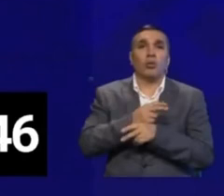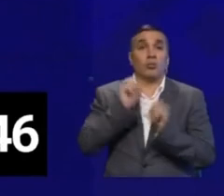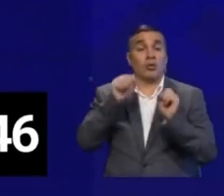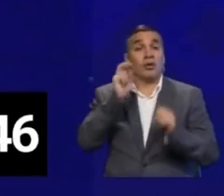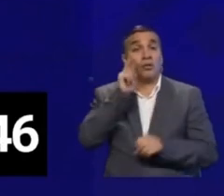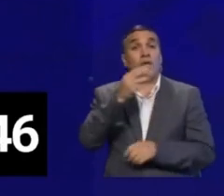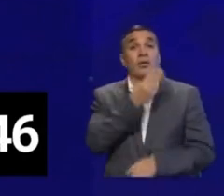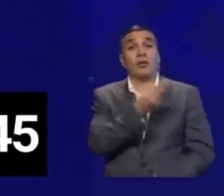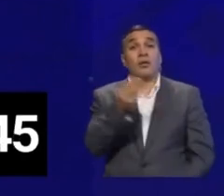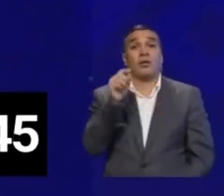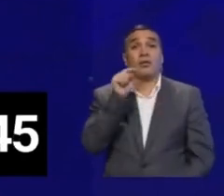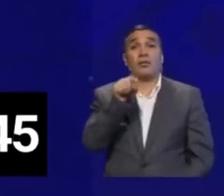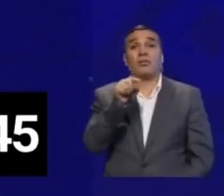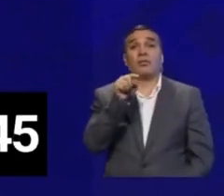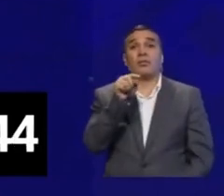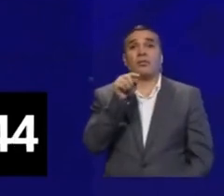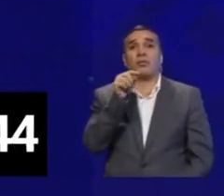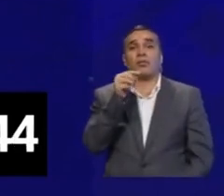en